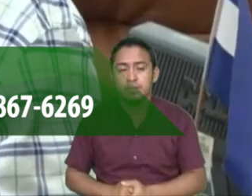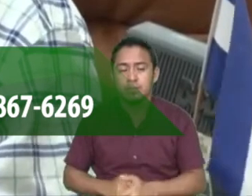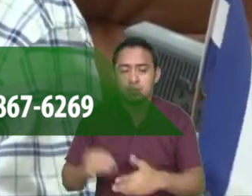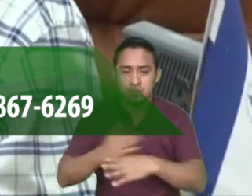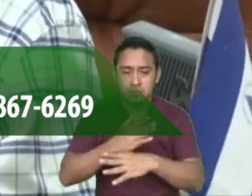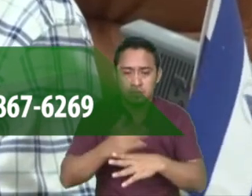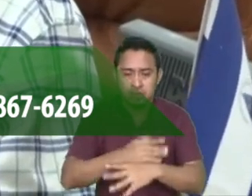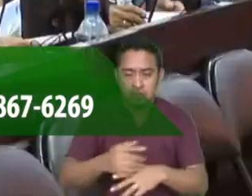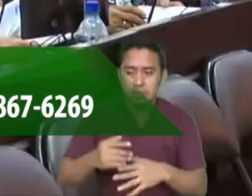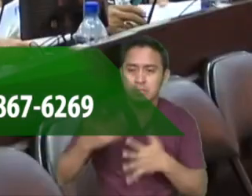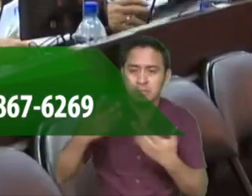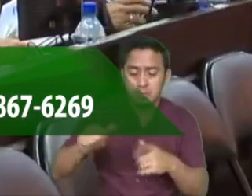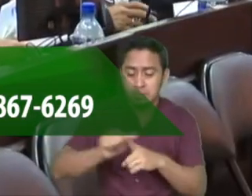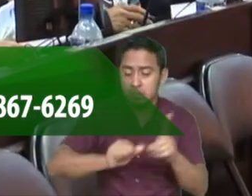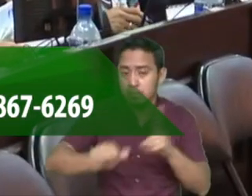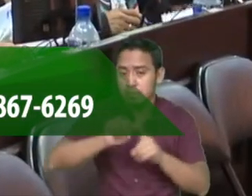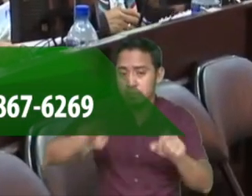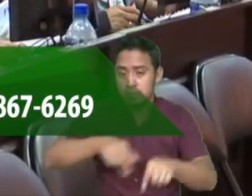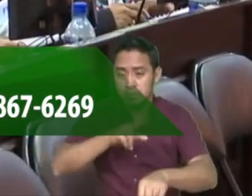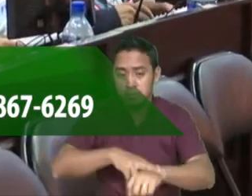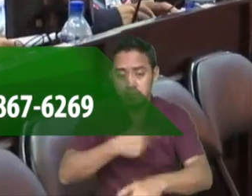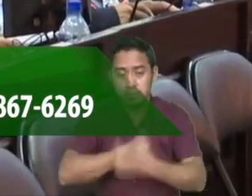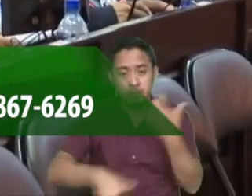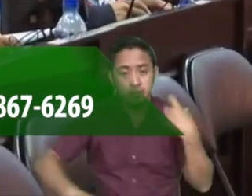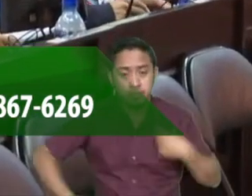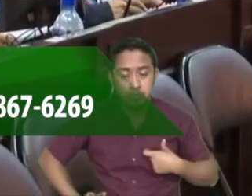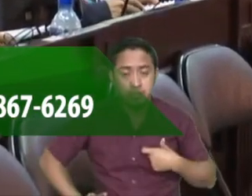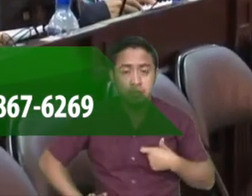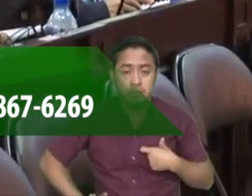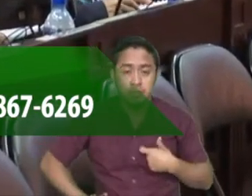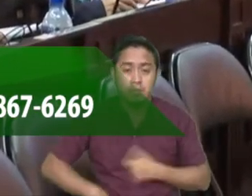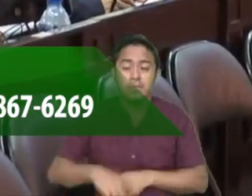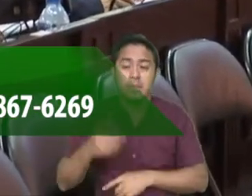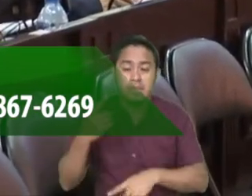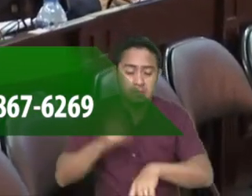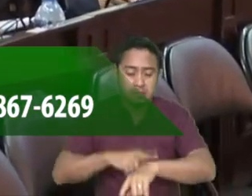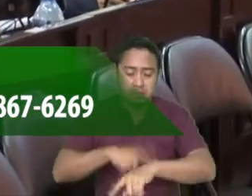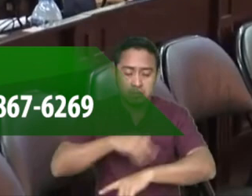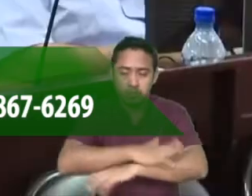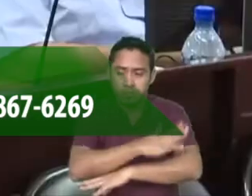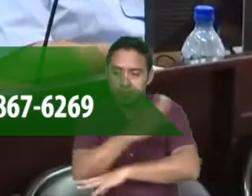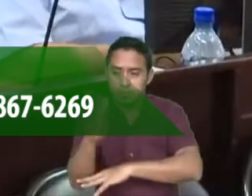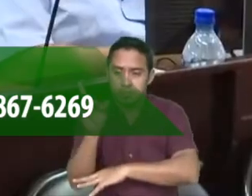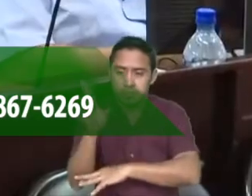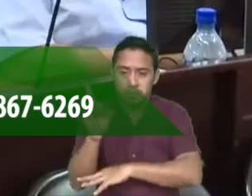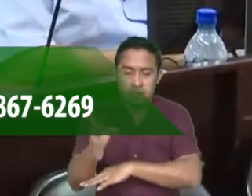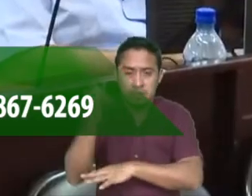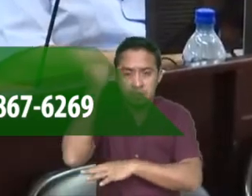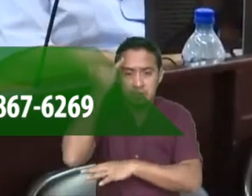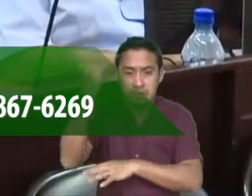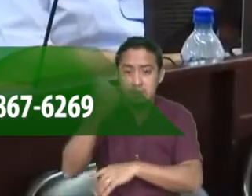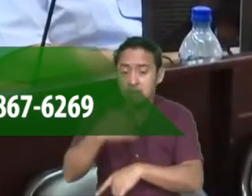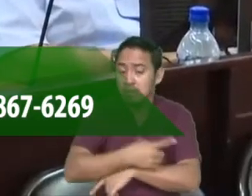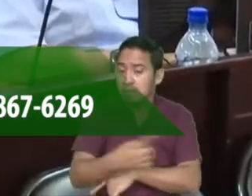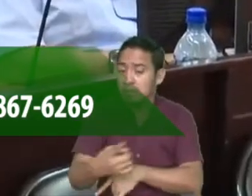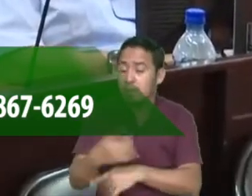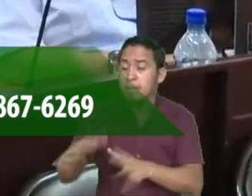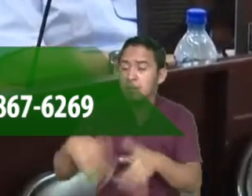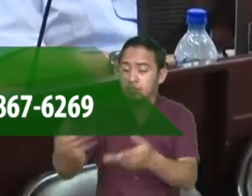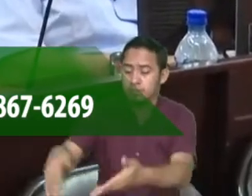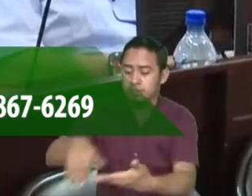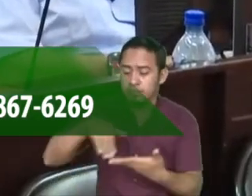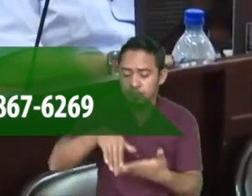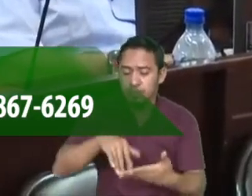Liberal Constitucionalista y un parlamentario del Partido Liberal Independiente, que en ocasiones anteriores ha apoyado las iniciativas